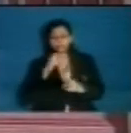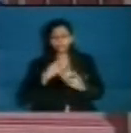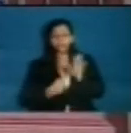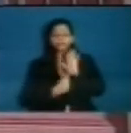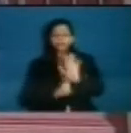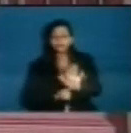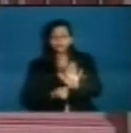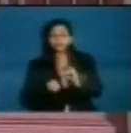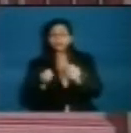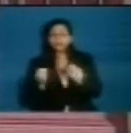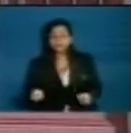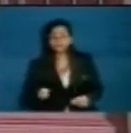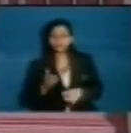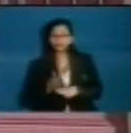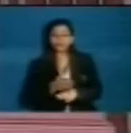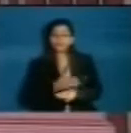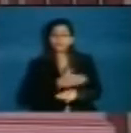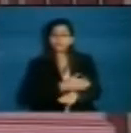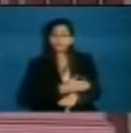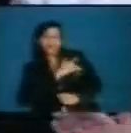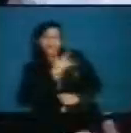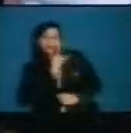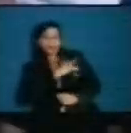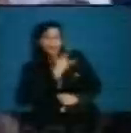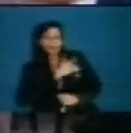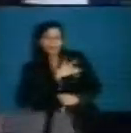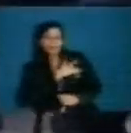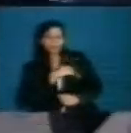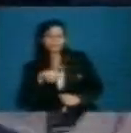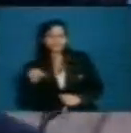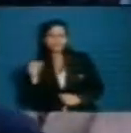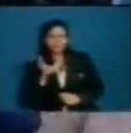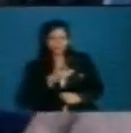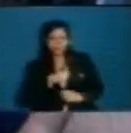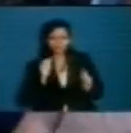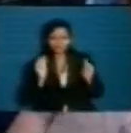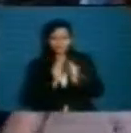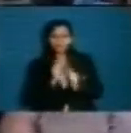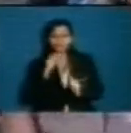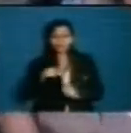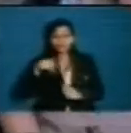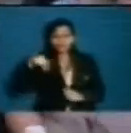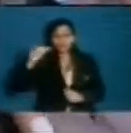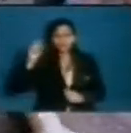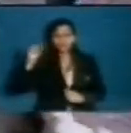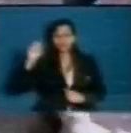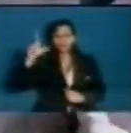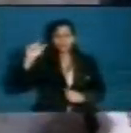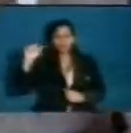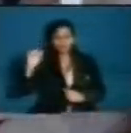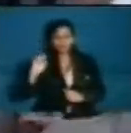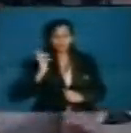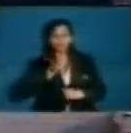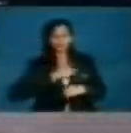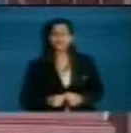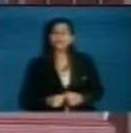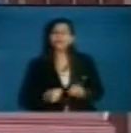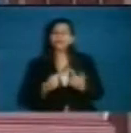la educación ha venido avanzando en nuestra sociedad. En ustedes